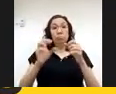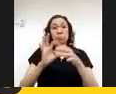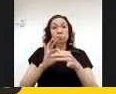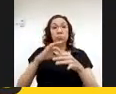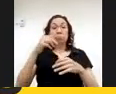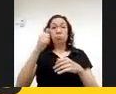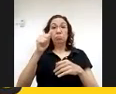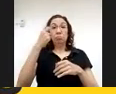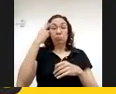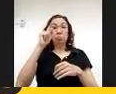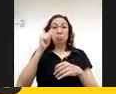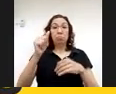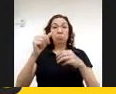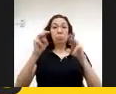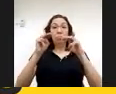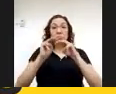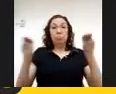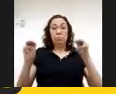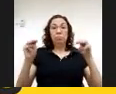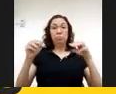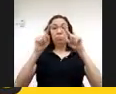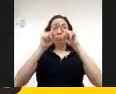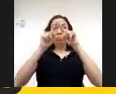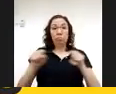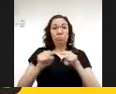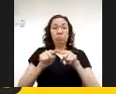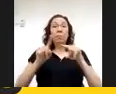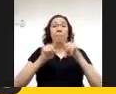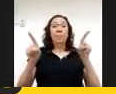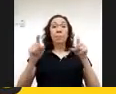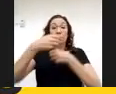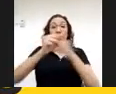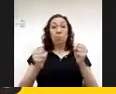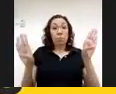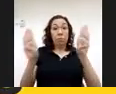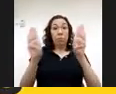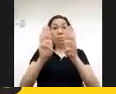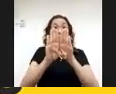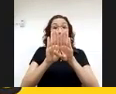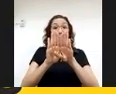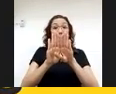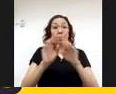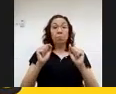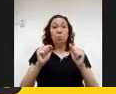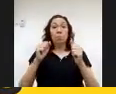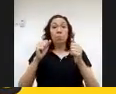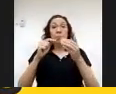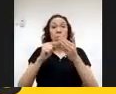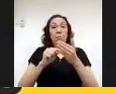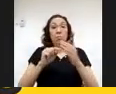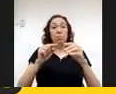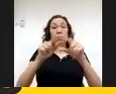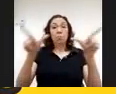10 metros cuadrados, pero es un salón cerrado versus esa misma área